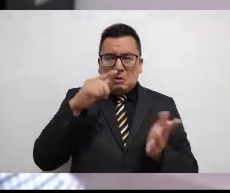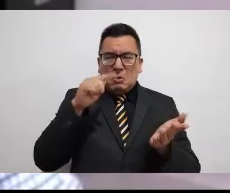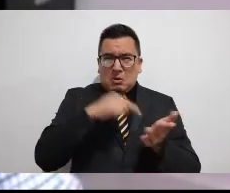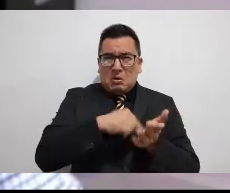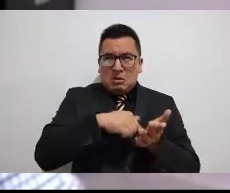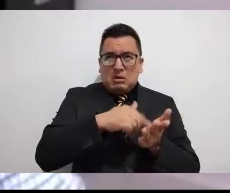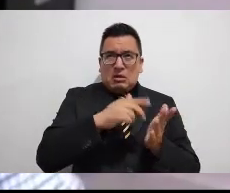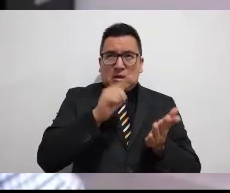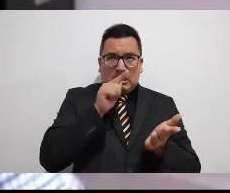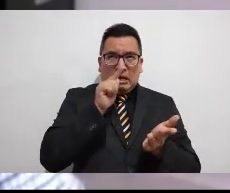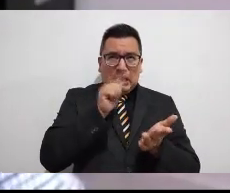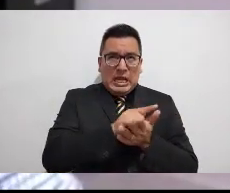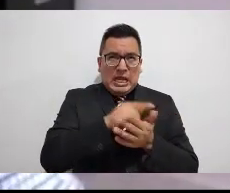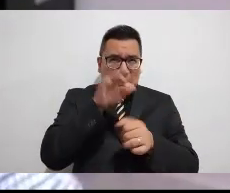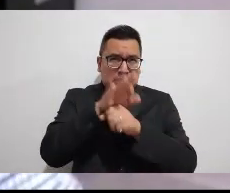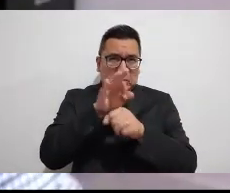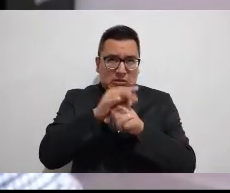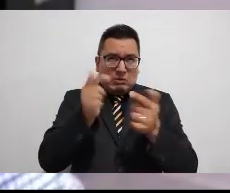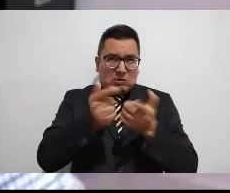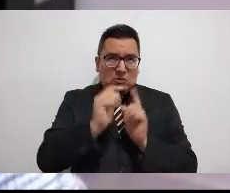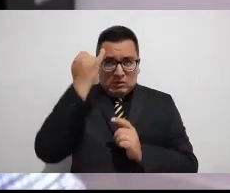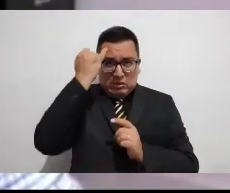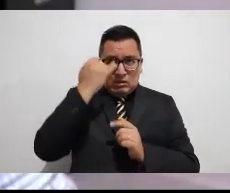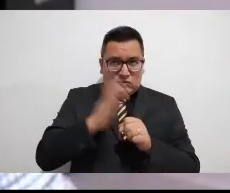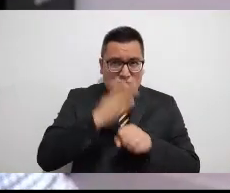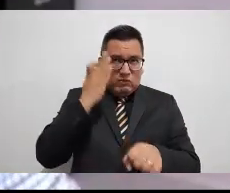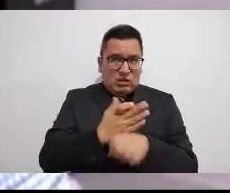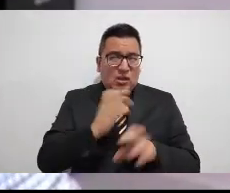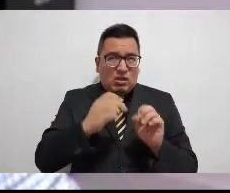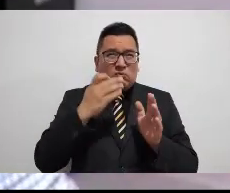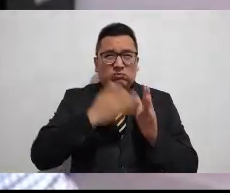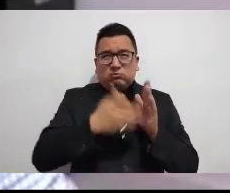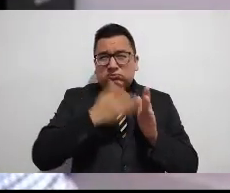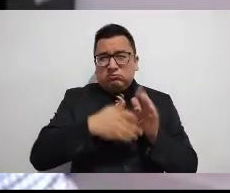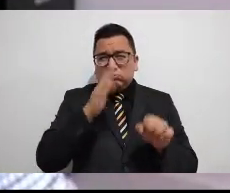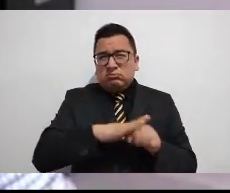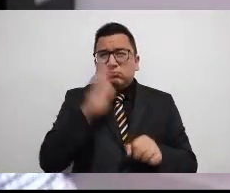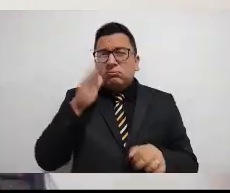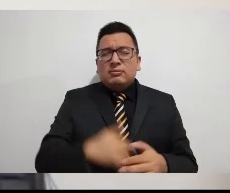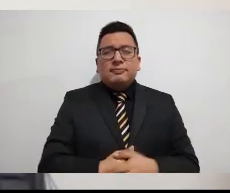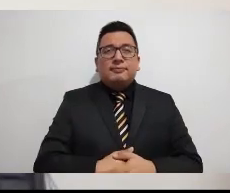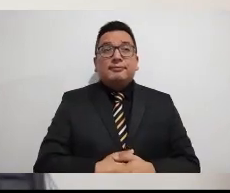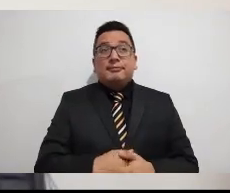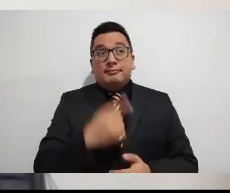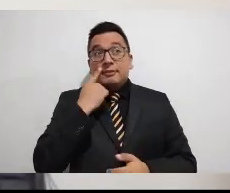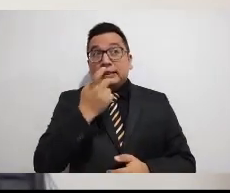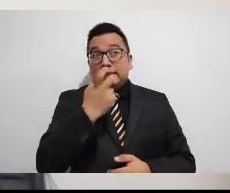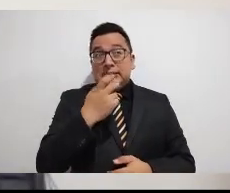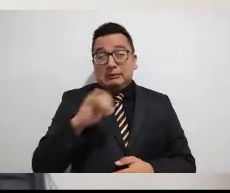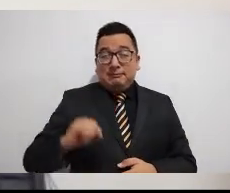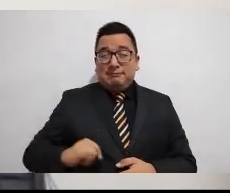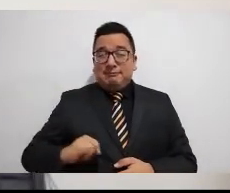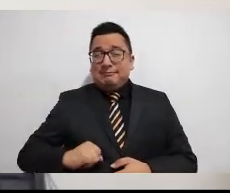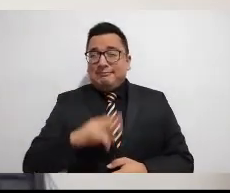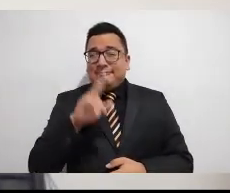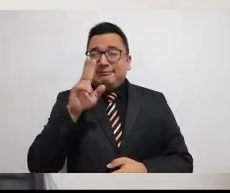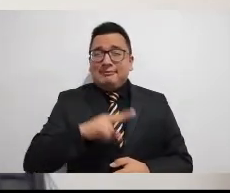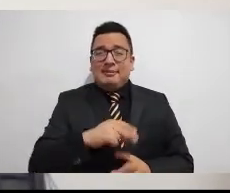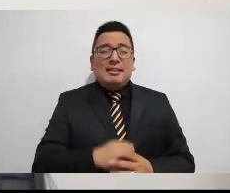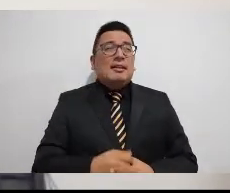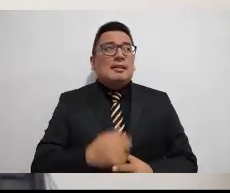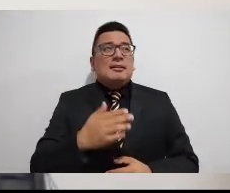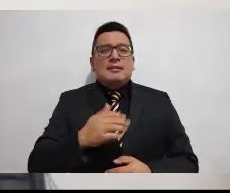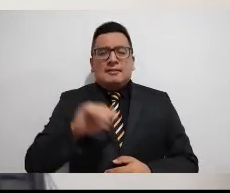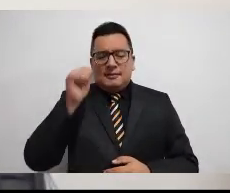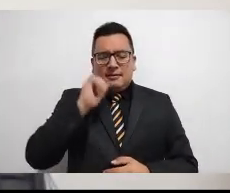y constitucional es suficiente o falta por hacer en este tema? Creo que esa es una pregunta muy interesante y siempre